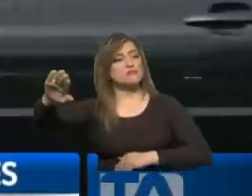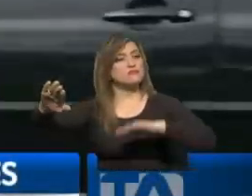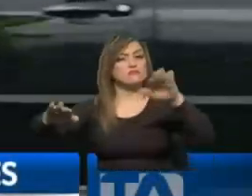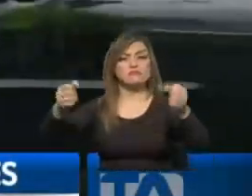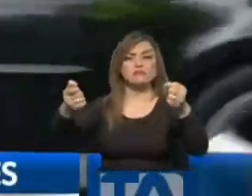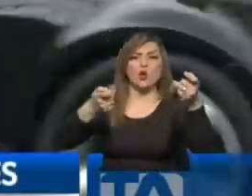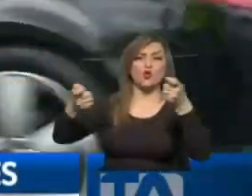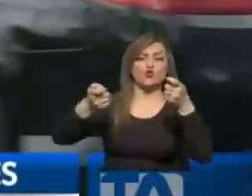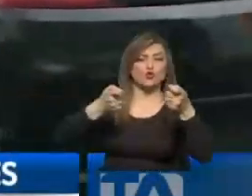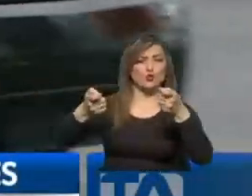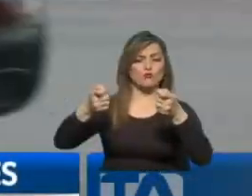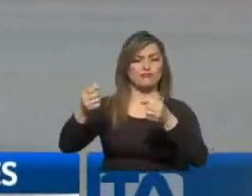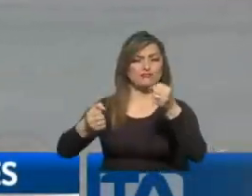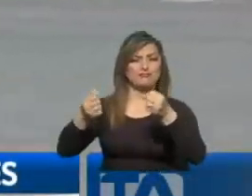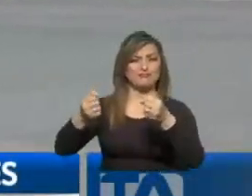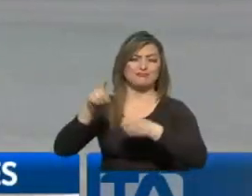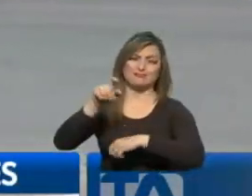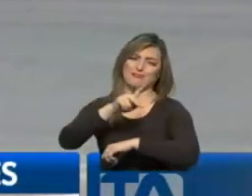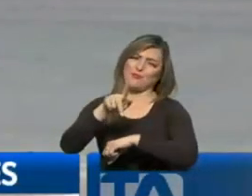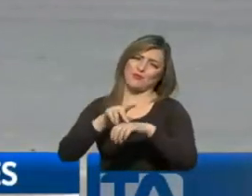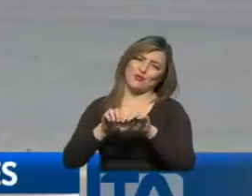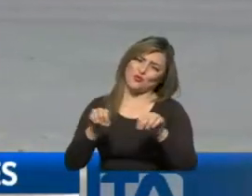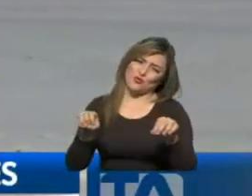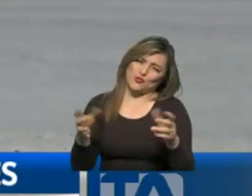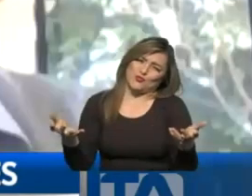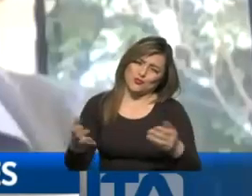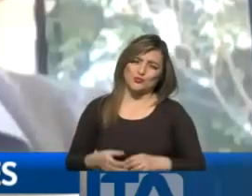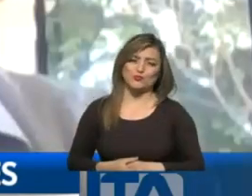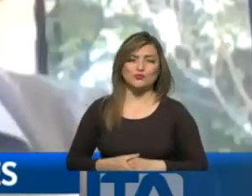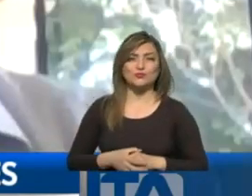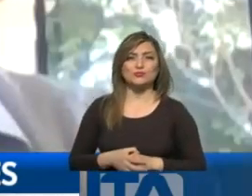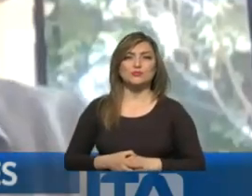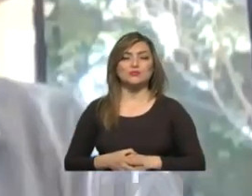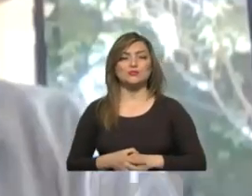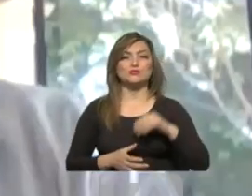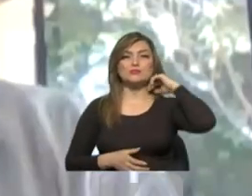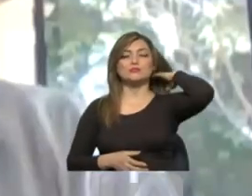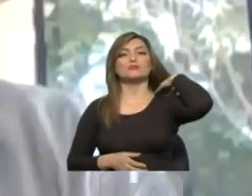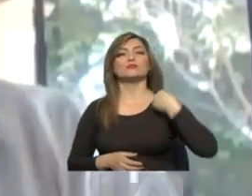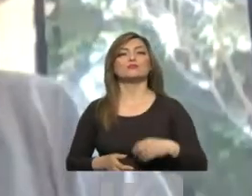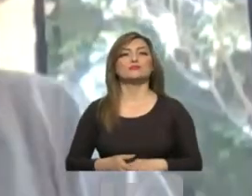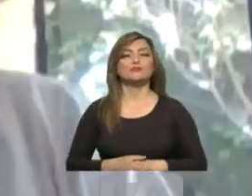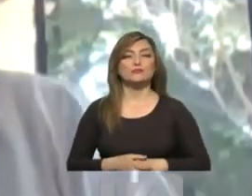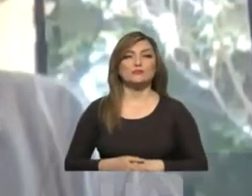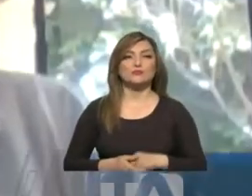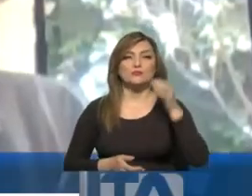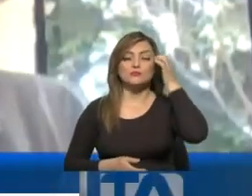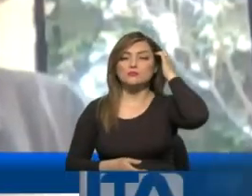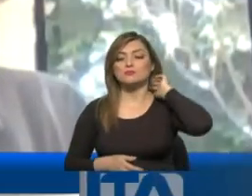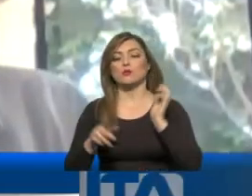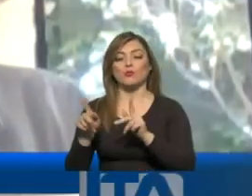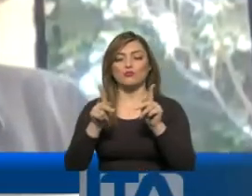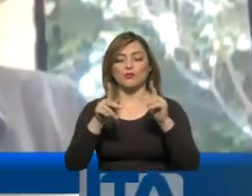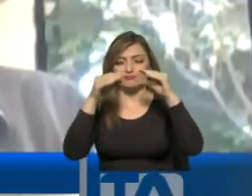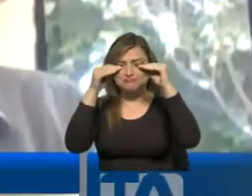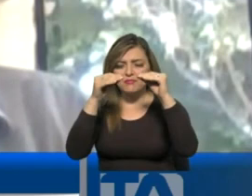realizando el control y distribución del tránsito requiere de profesionales. Claro, porque normalmente lo que se les prepara es un